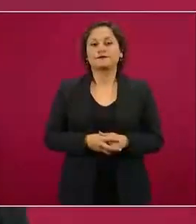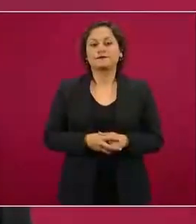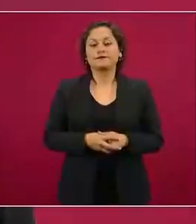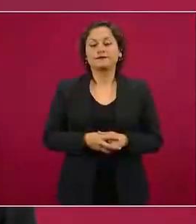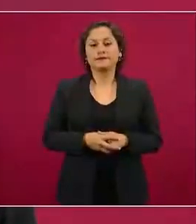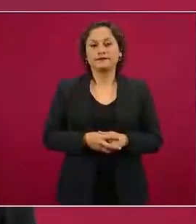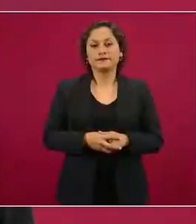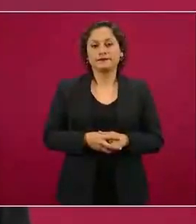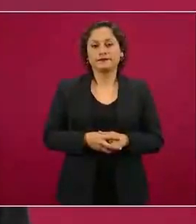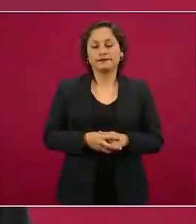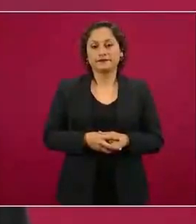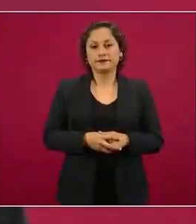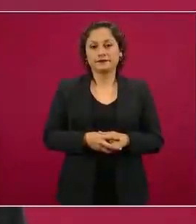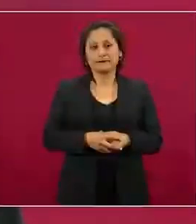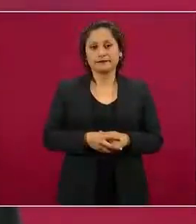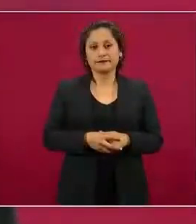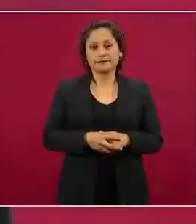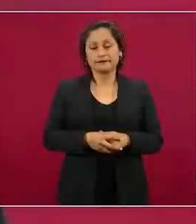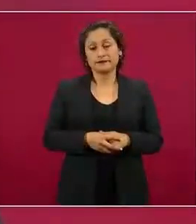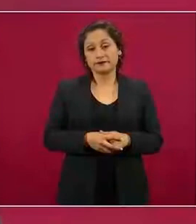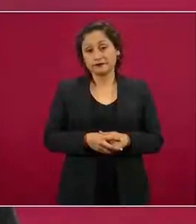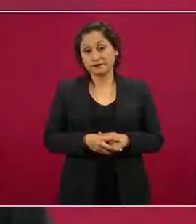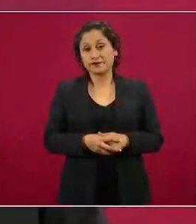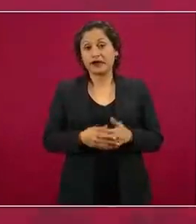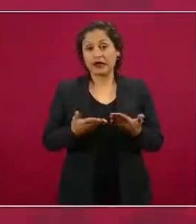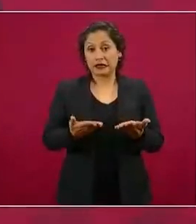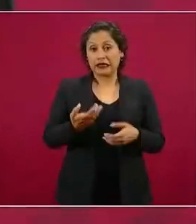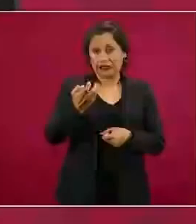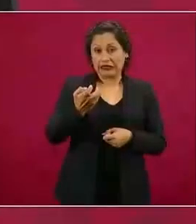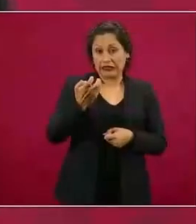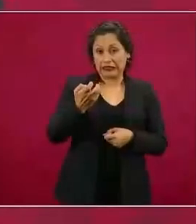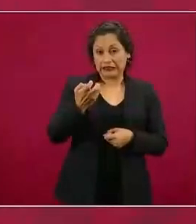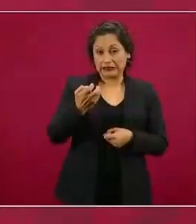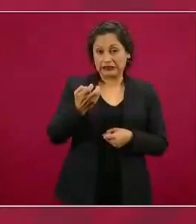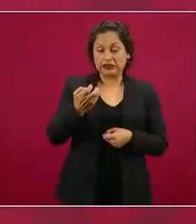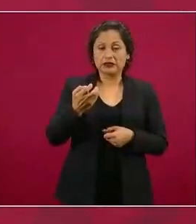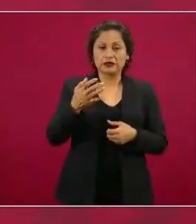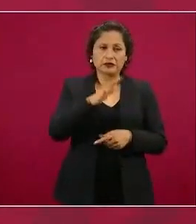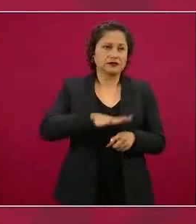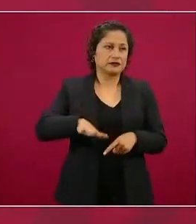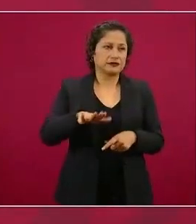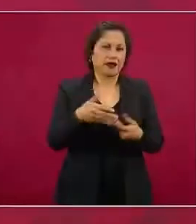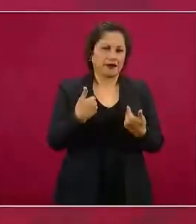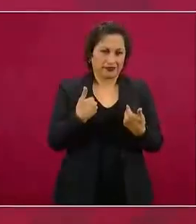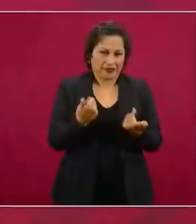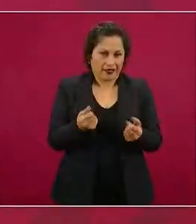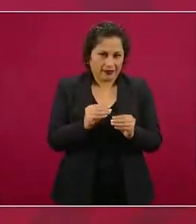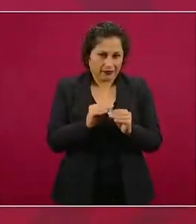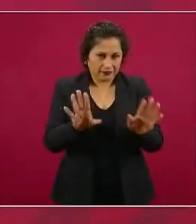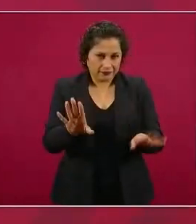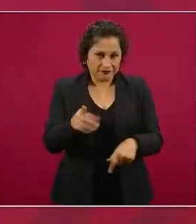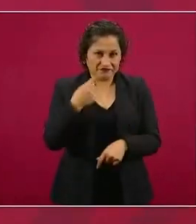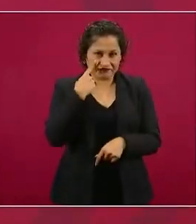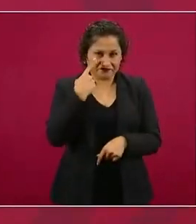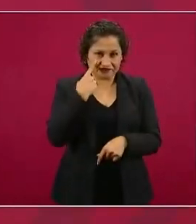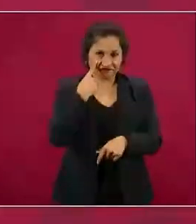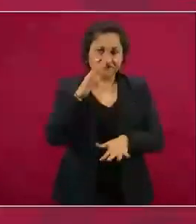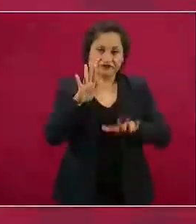y es un asunto de sentido común, que a veces es el menos común de los